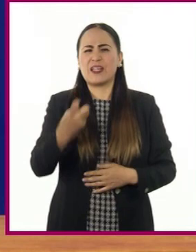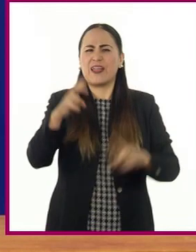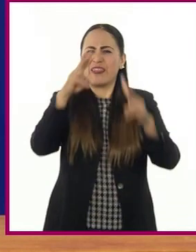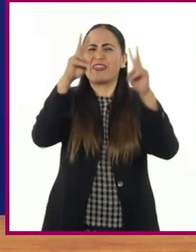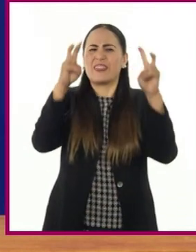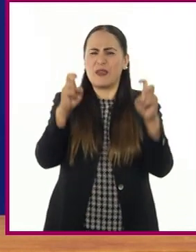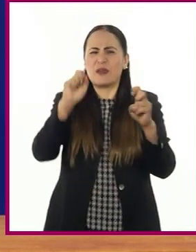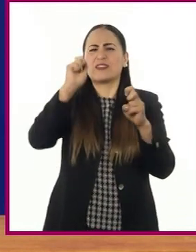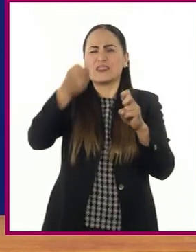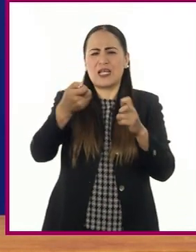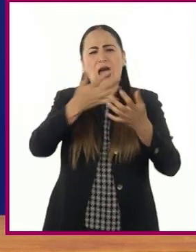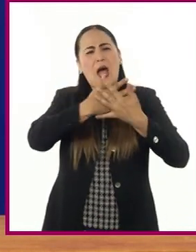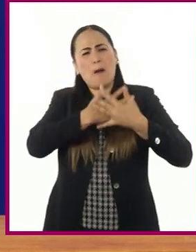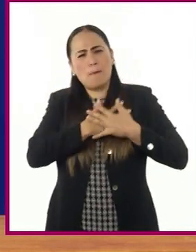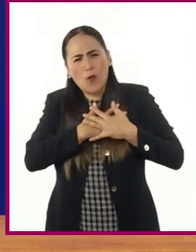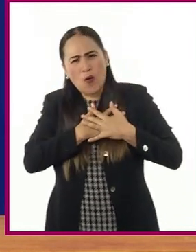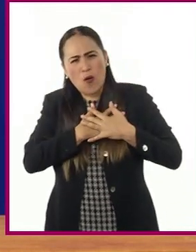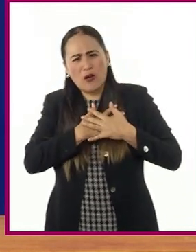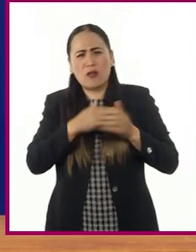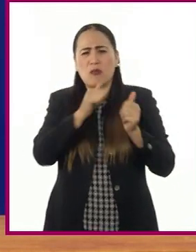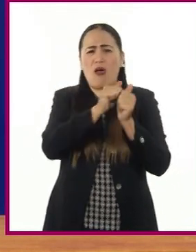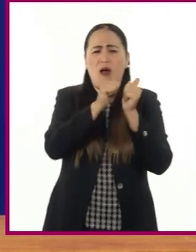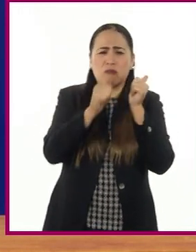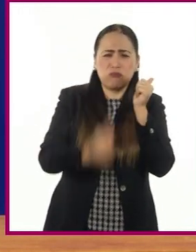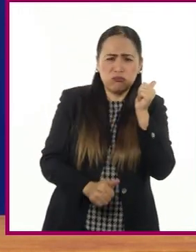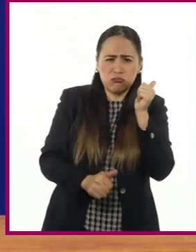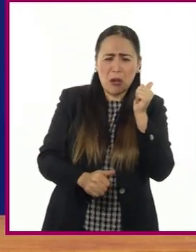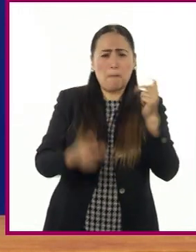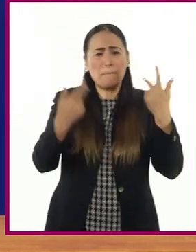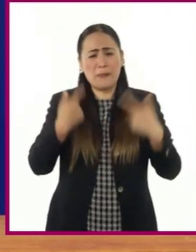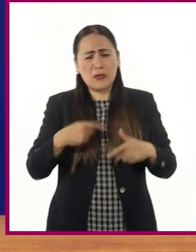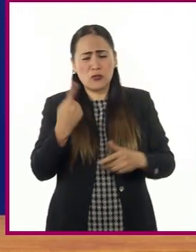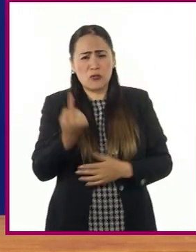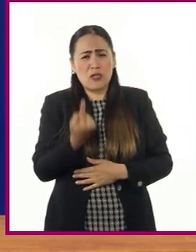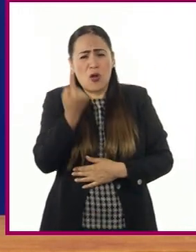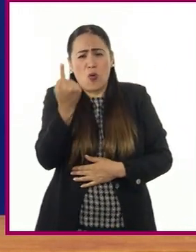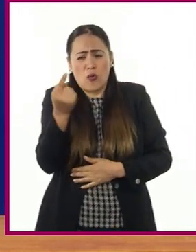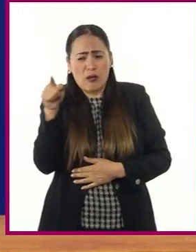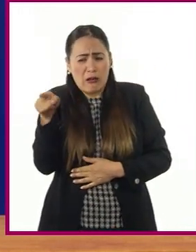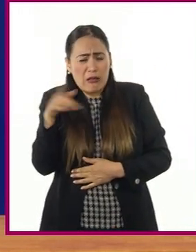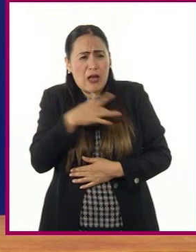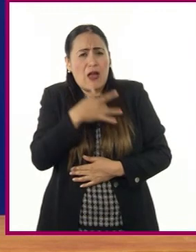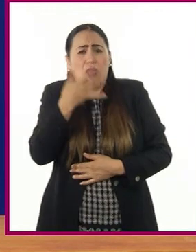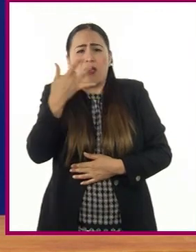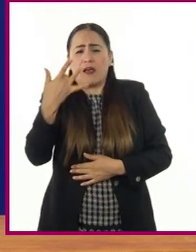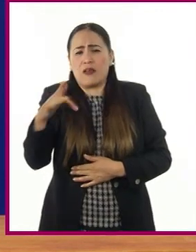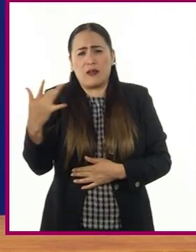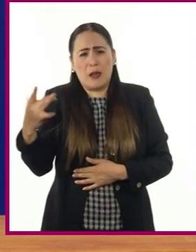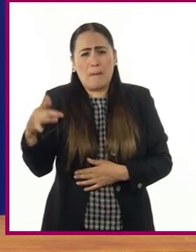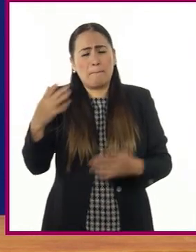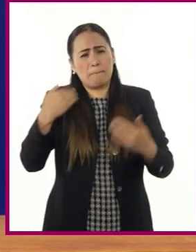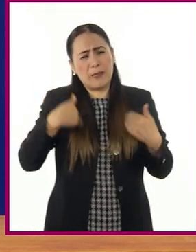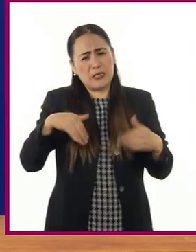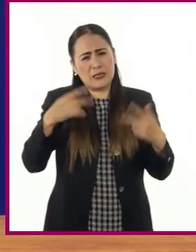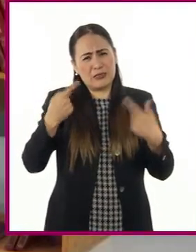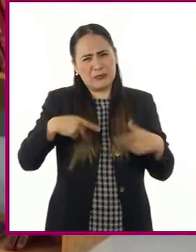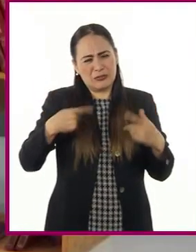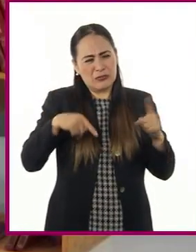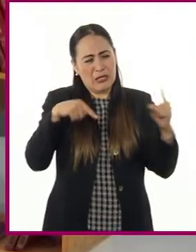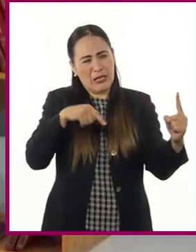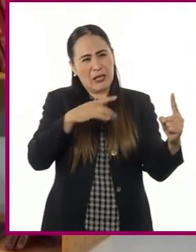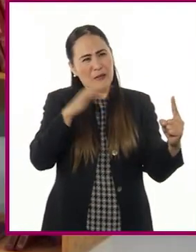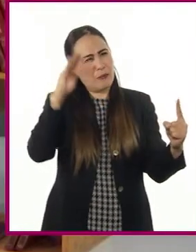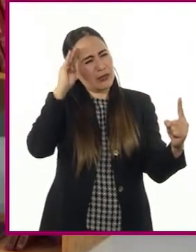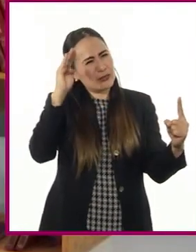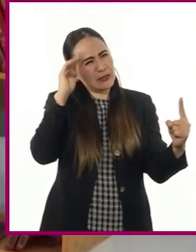amor, del desamor y de lo que una persona enamorada se imagina al pensar en su amado. ¿Tú